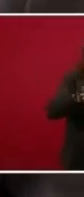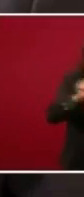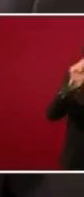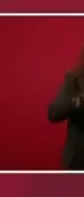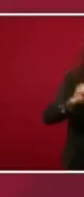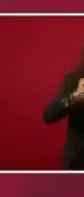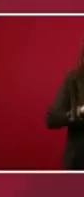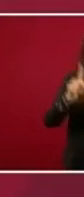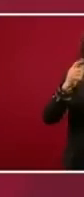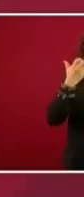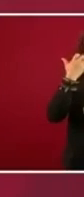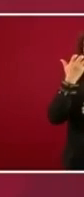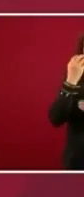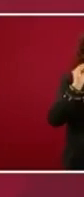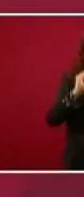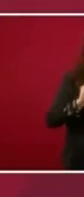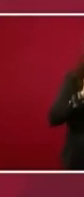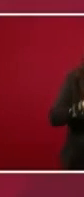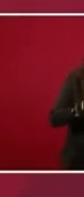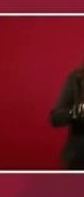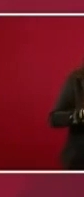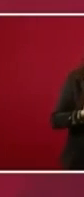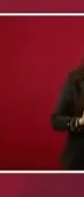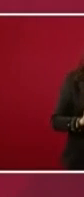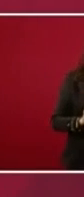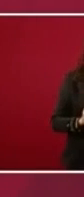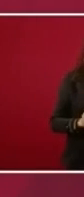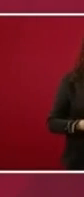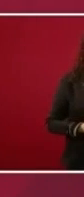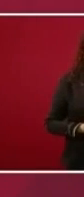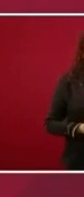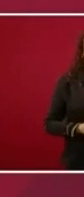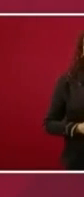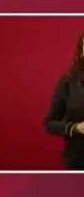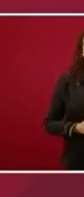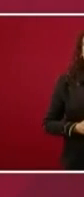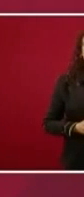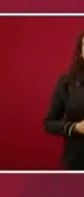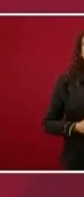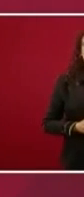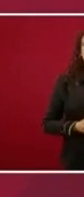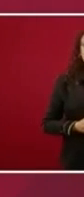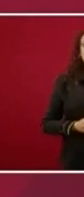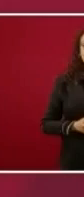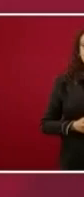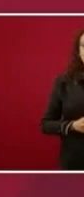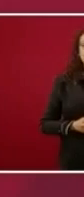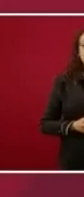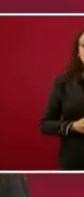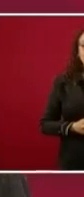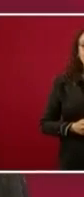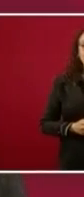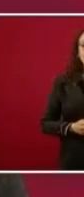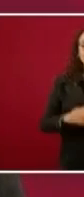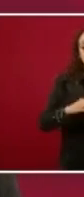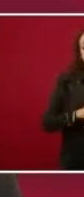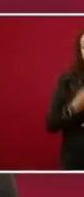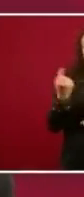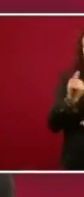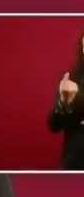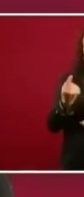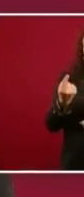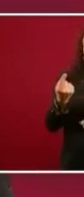el mensaje del presidente andrés manuel lópez obrador ha cambiado y pidió a la población hacer el sacrificio y el esfuerzo por quedarse en sus casas